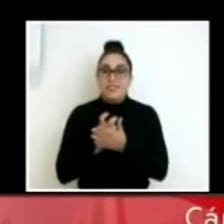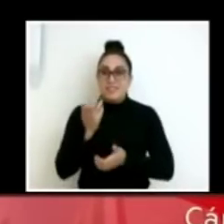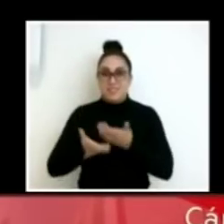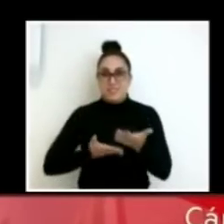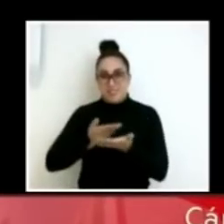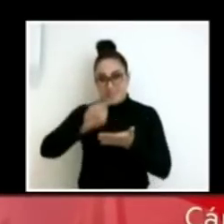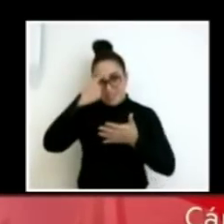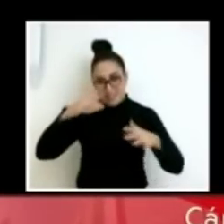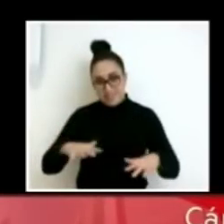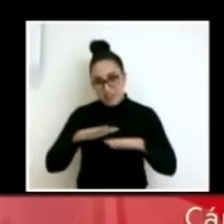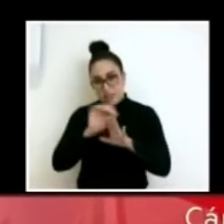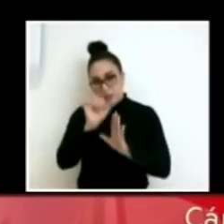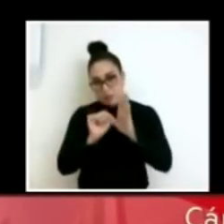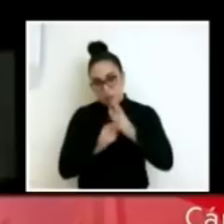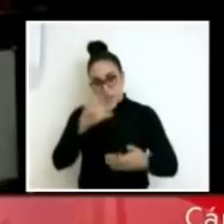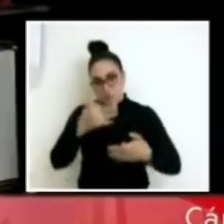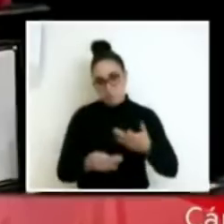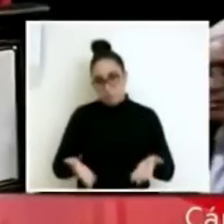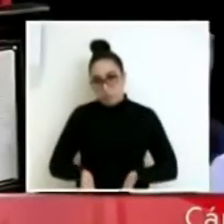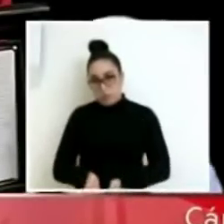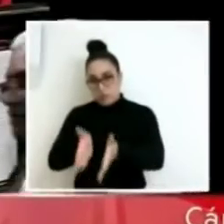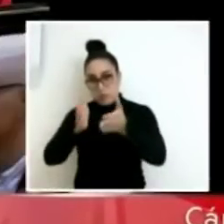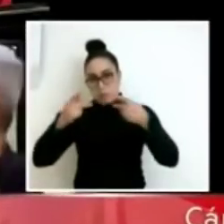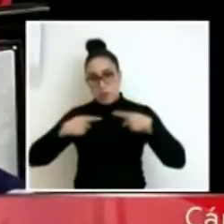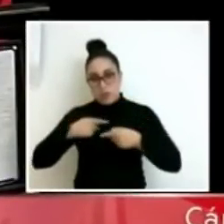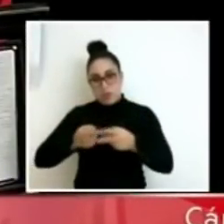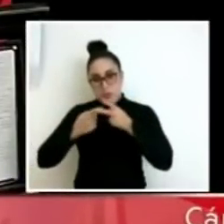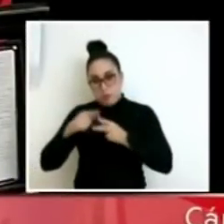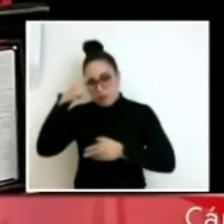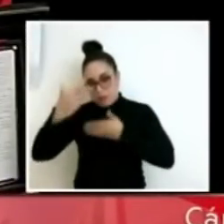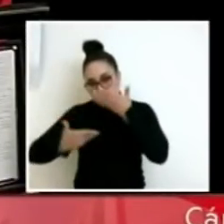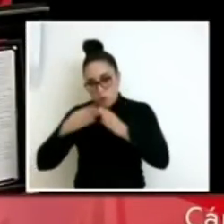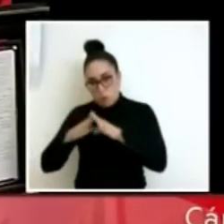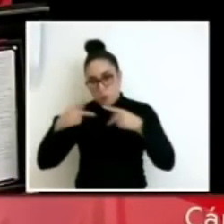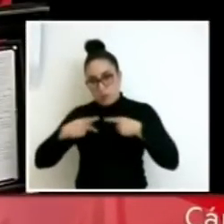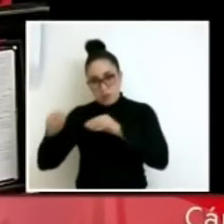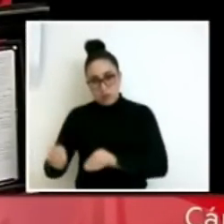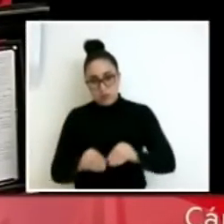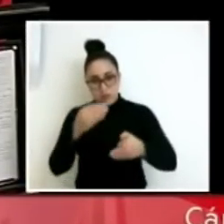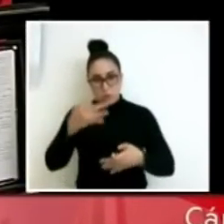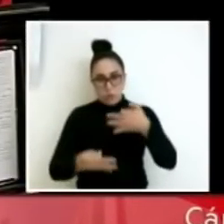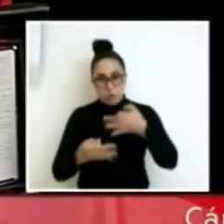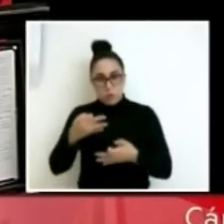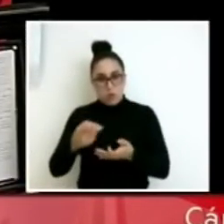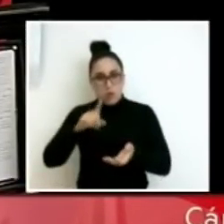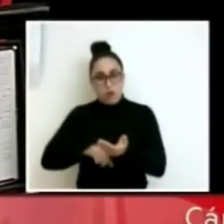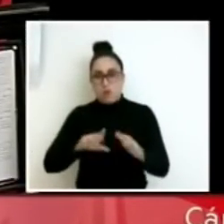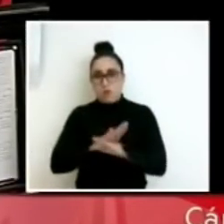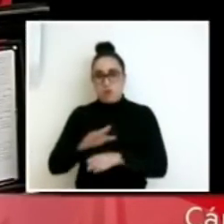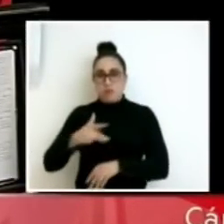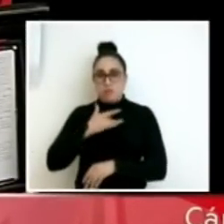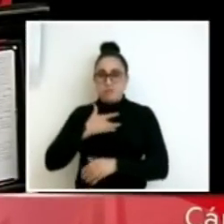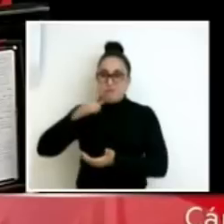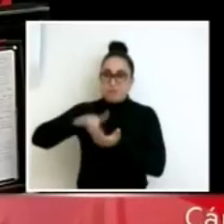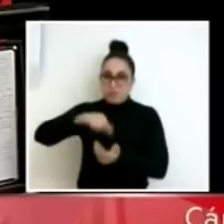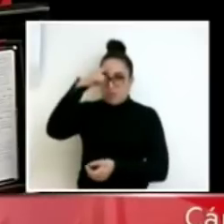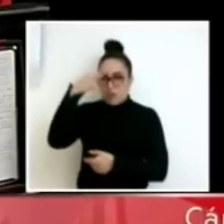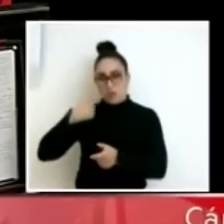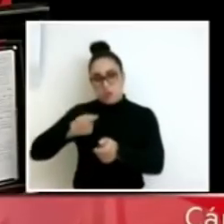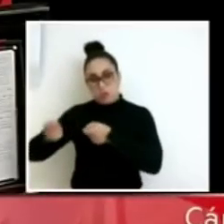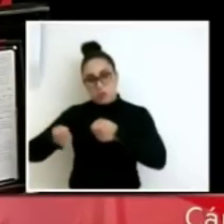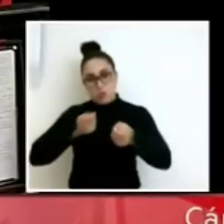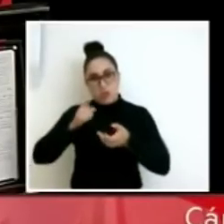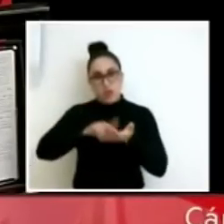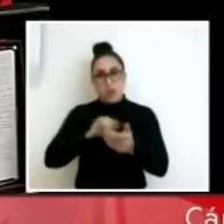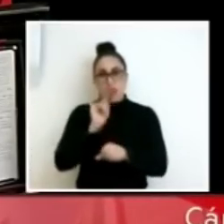solamente desvirtúa la carrera judicial, sino que la transforma en una herramienta de control, disfrazada de modernización,